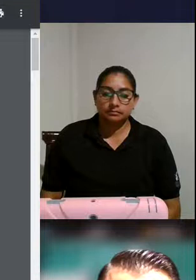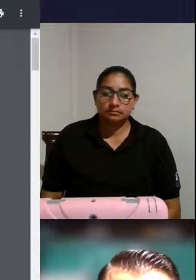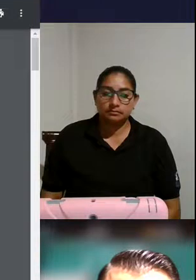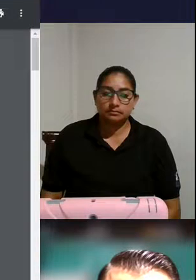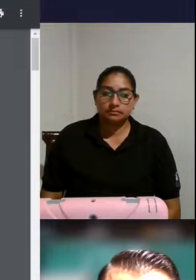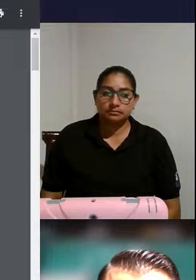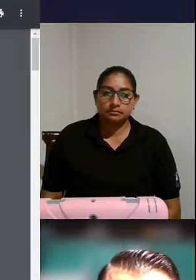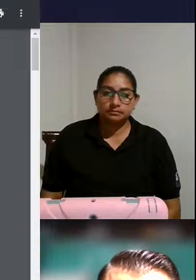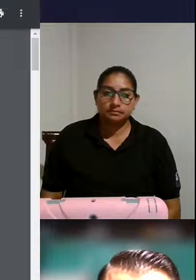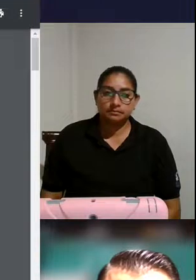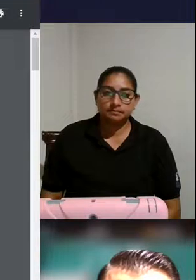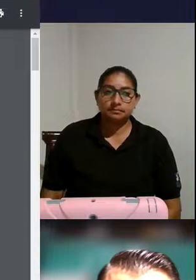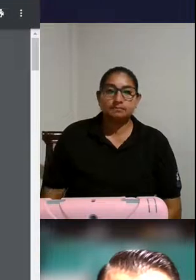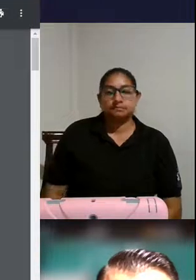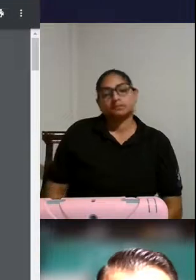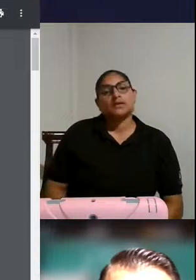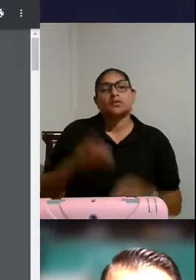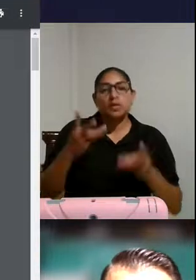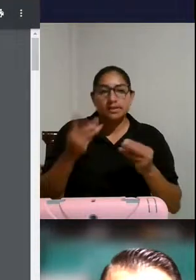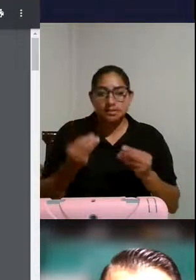Calcular la ecuación de la recta tangente